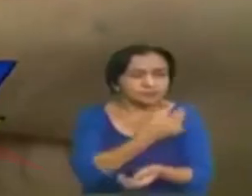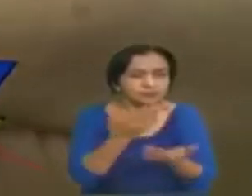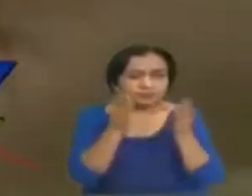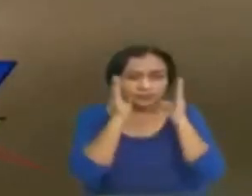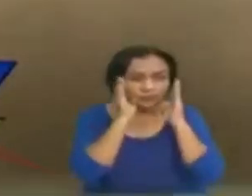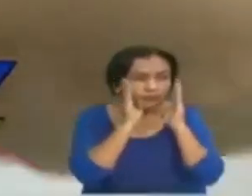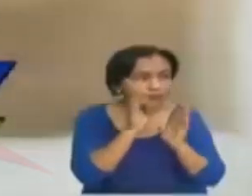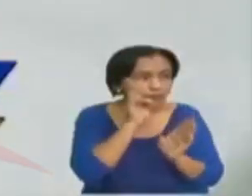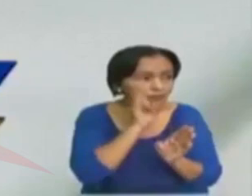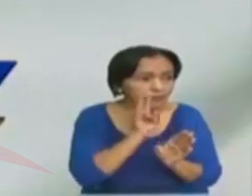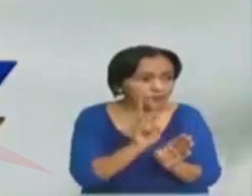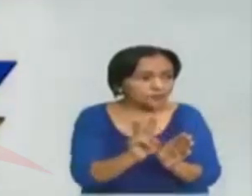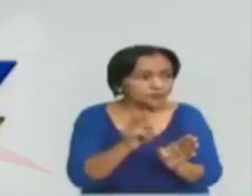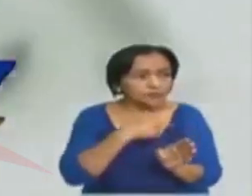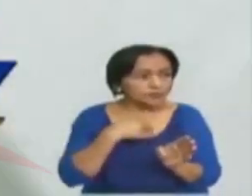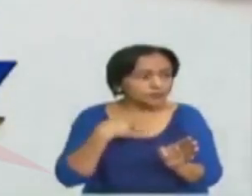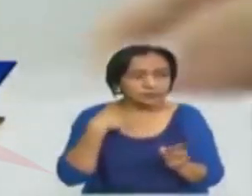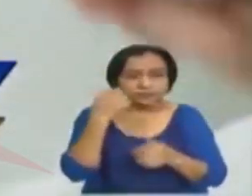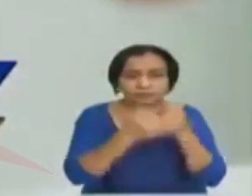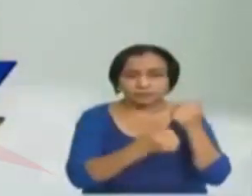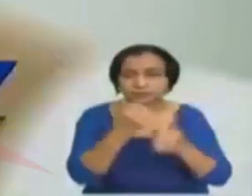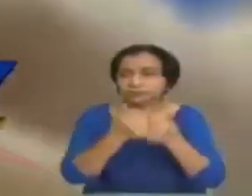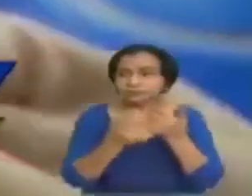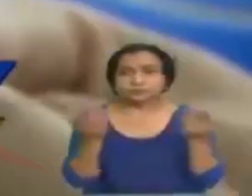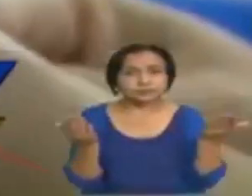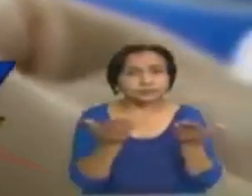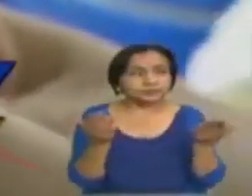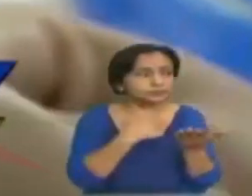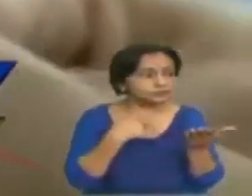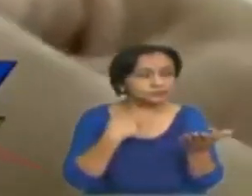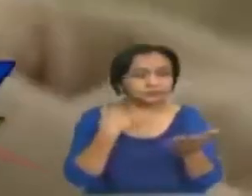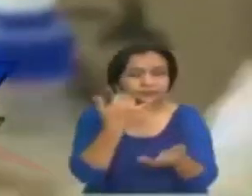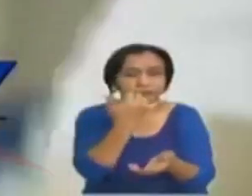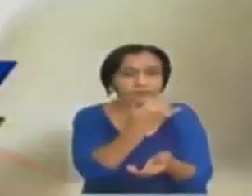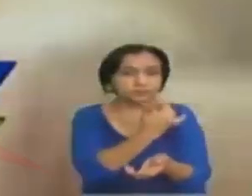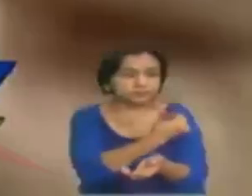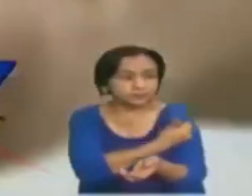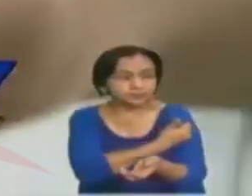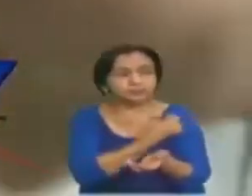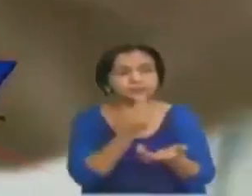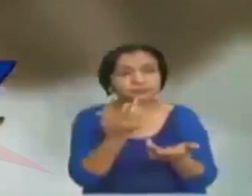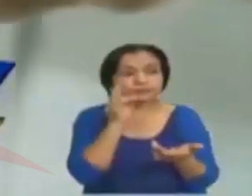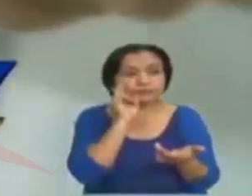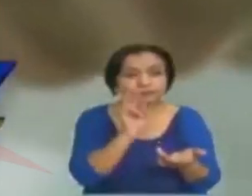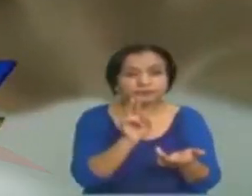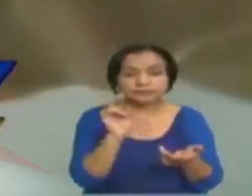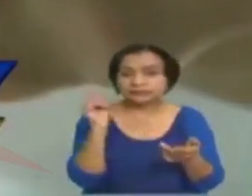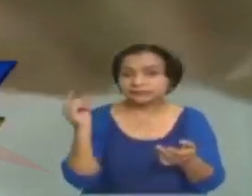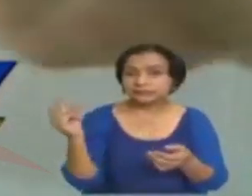programas de protección de la salud, de vacunación voluntaria en todo el país, en el